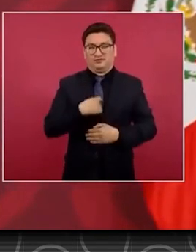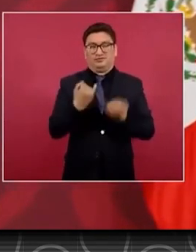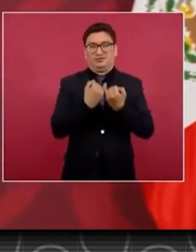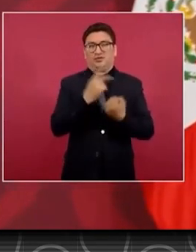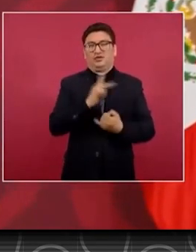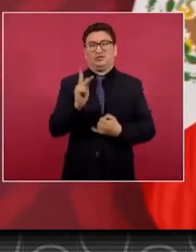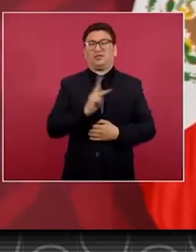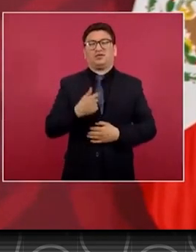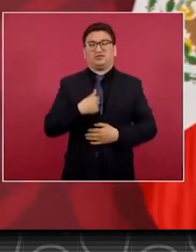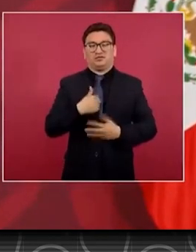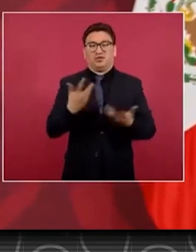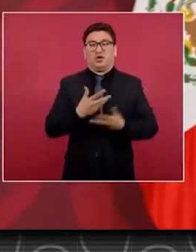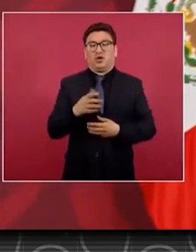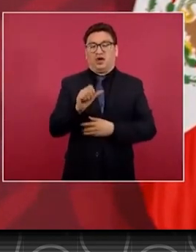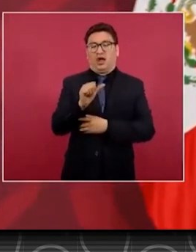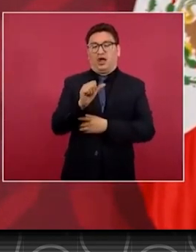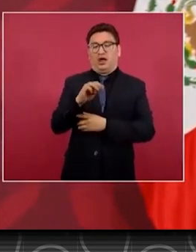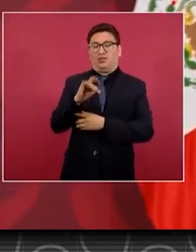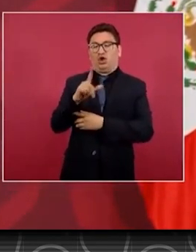Va a ser